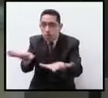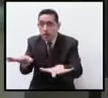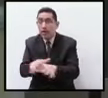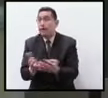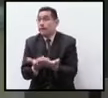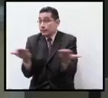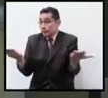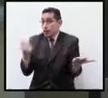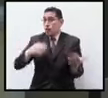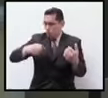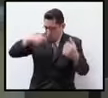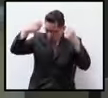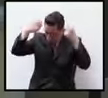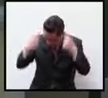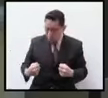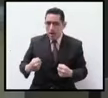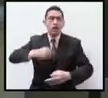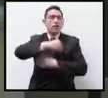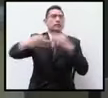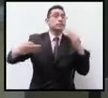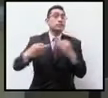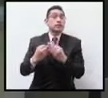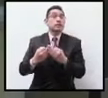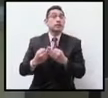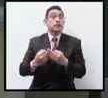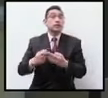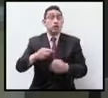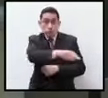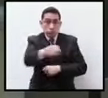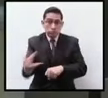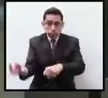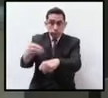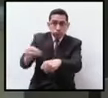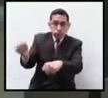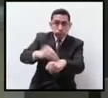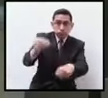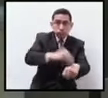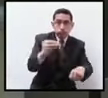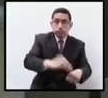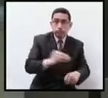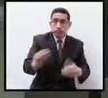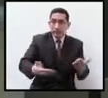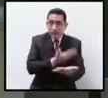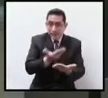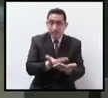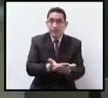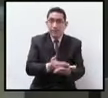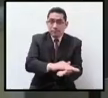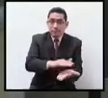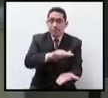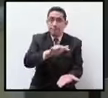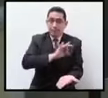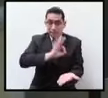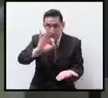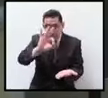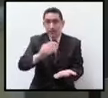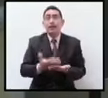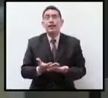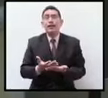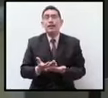que entre todos podemos abonar a robustecer esta iniciativa que sin